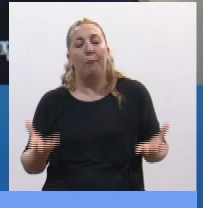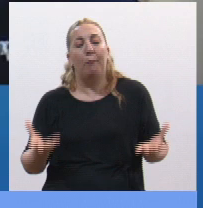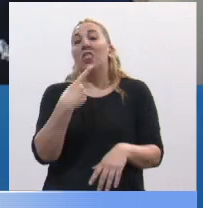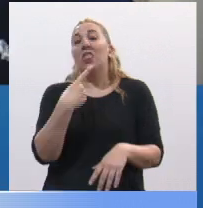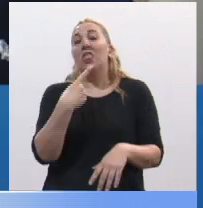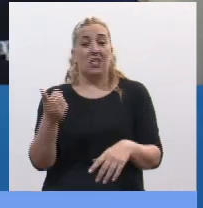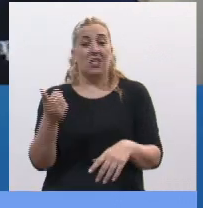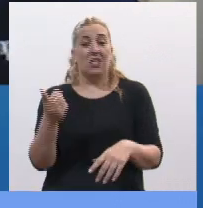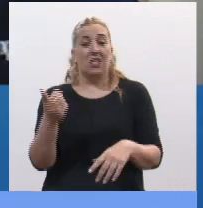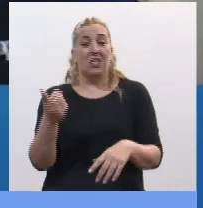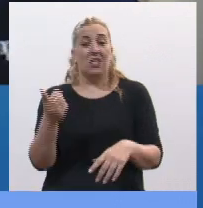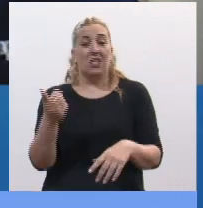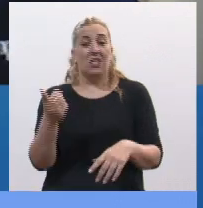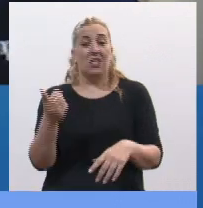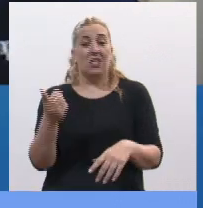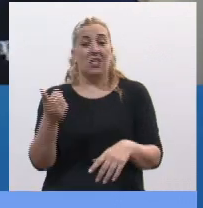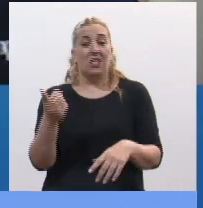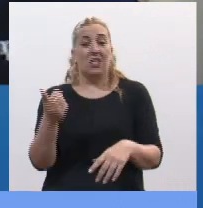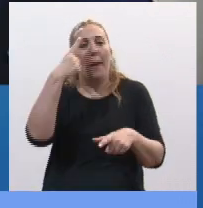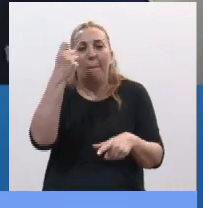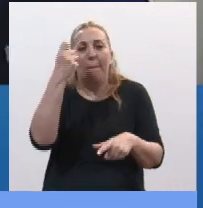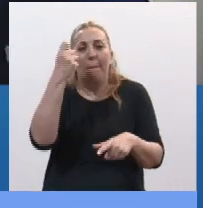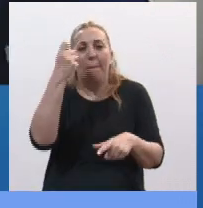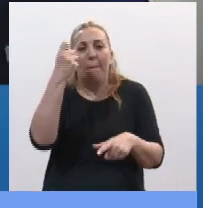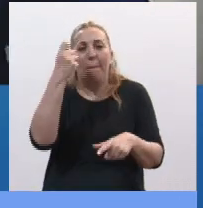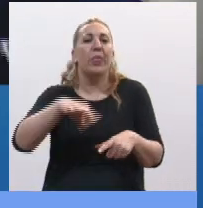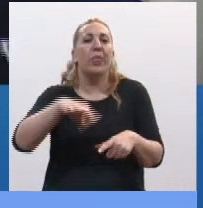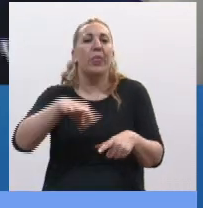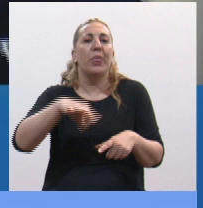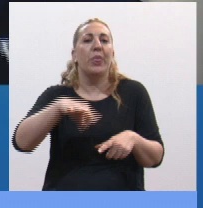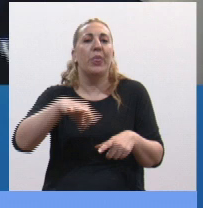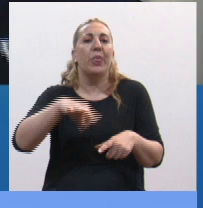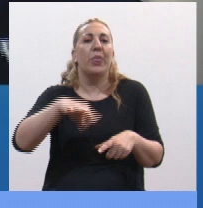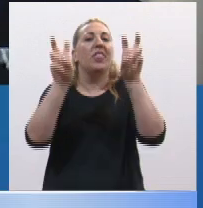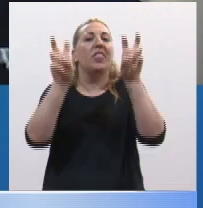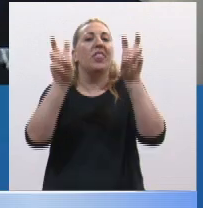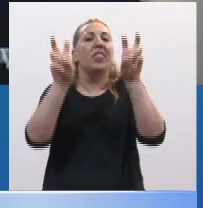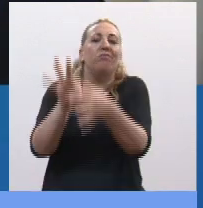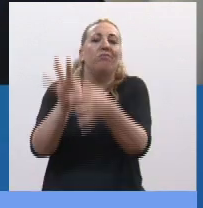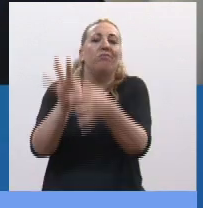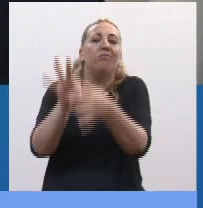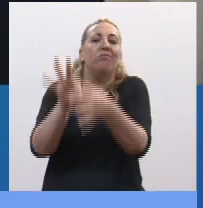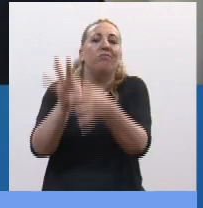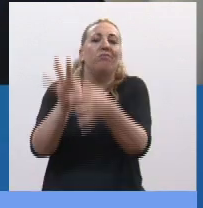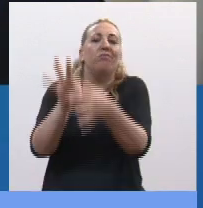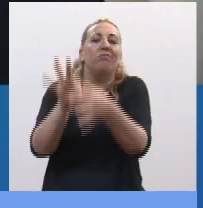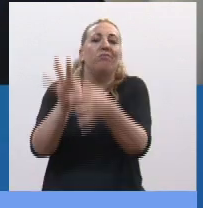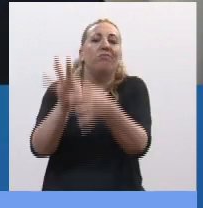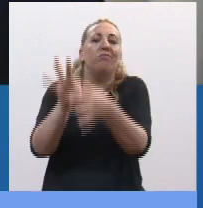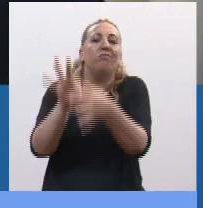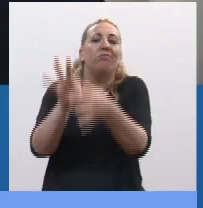han dicho en la comisión y públicamente que hoy la prioridad es tratar temas que tengan que ver con la pandemia y que este no es un